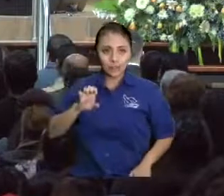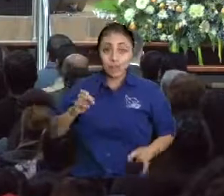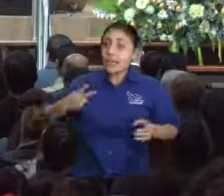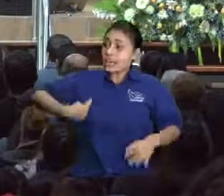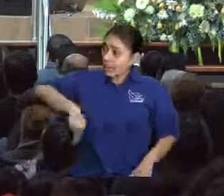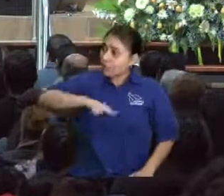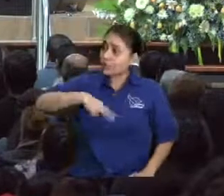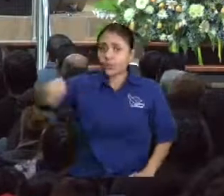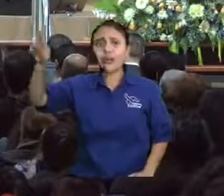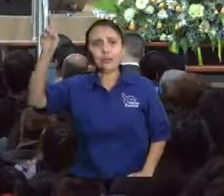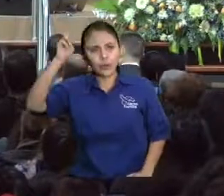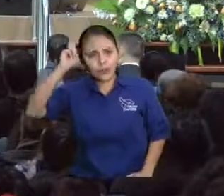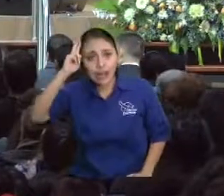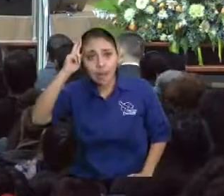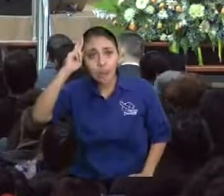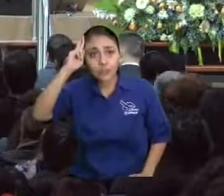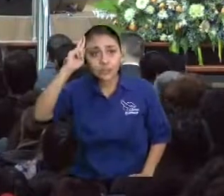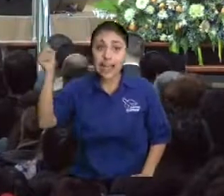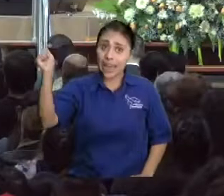recordamos, evocamos